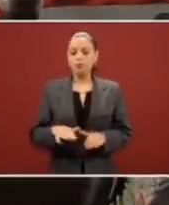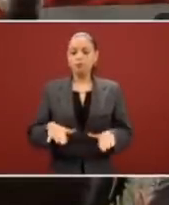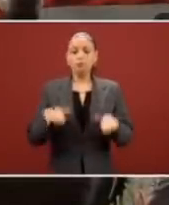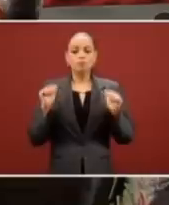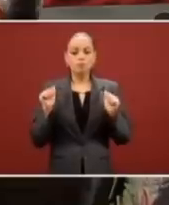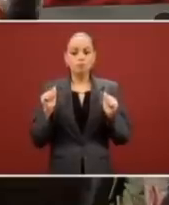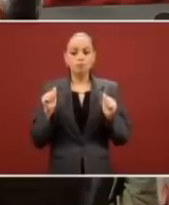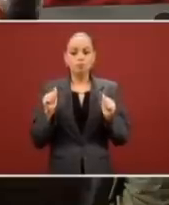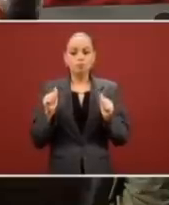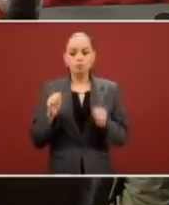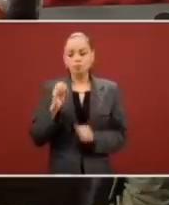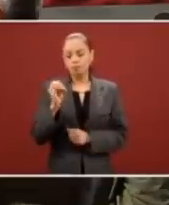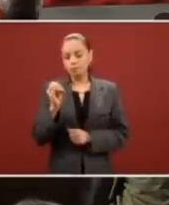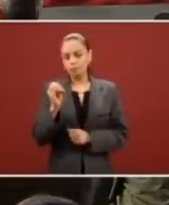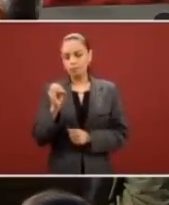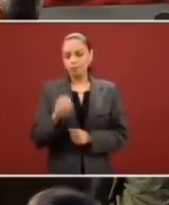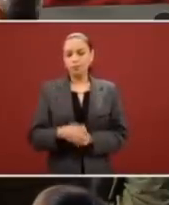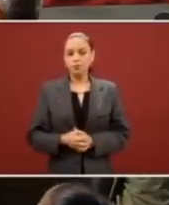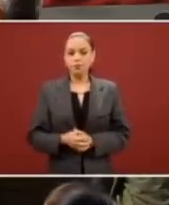abstención 0.